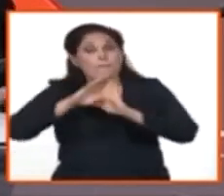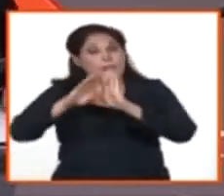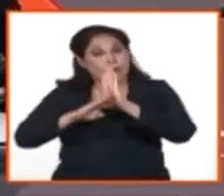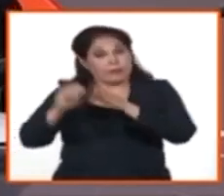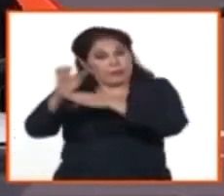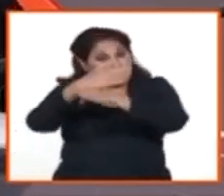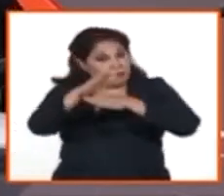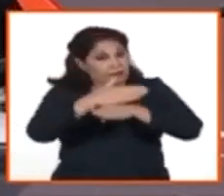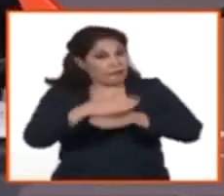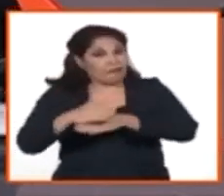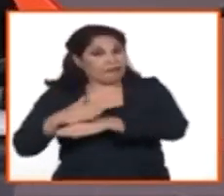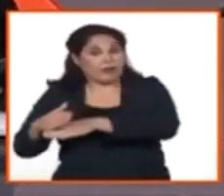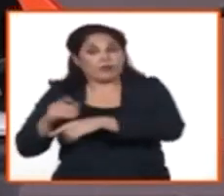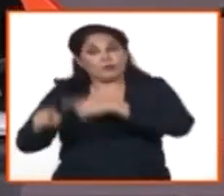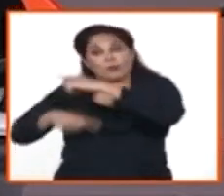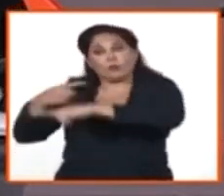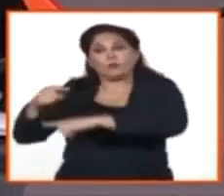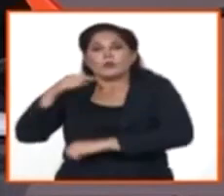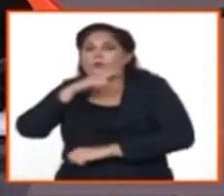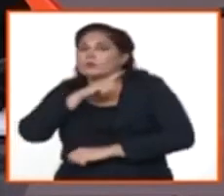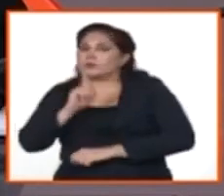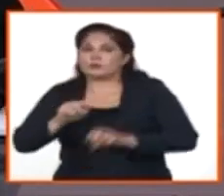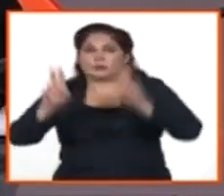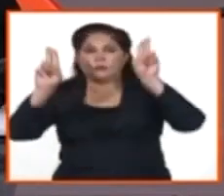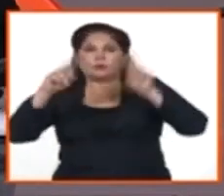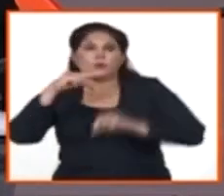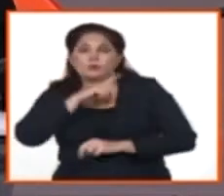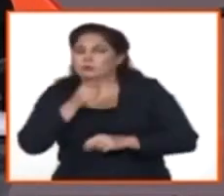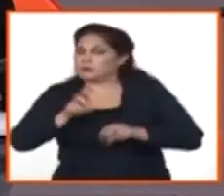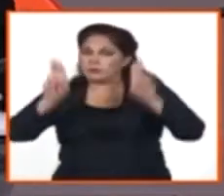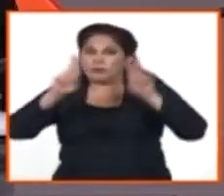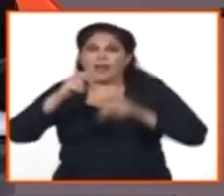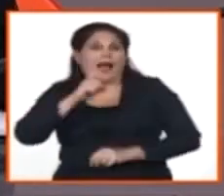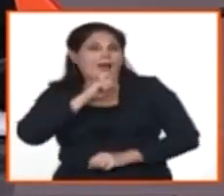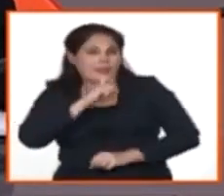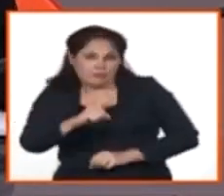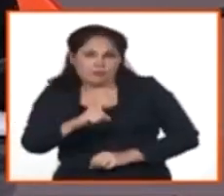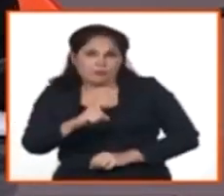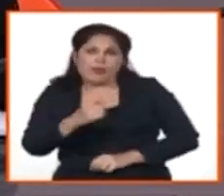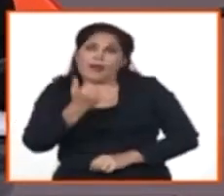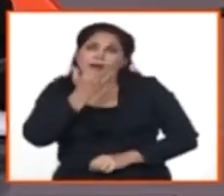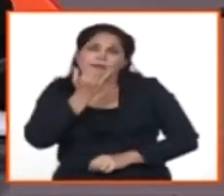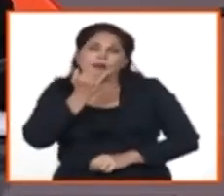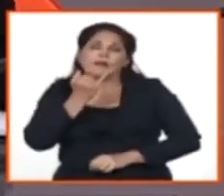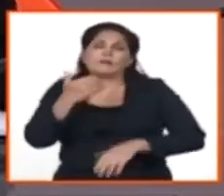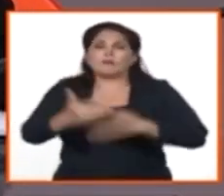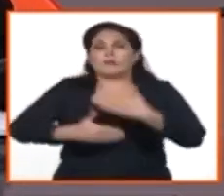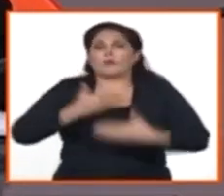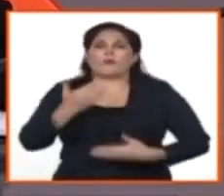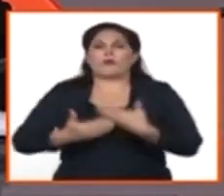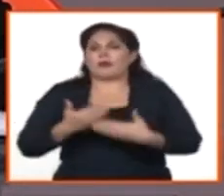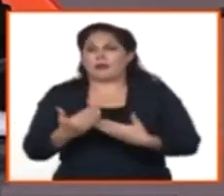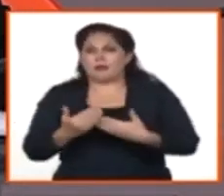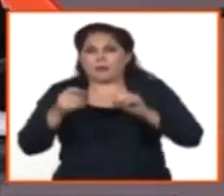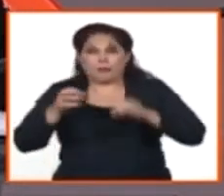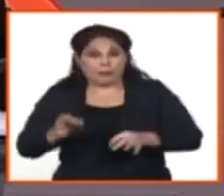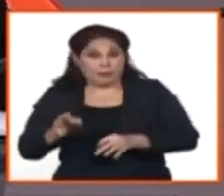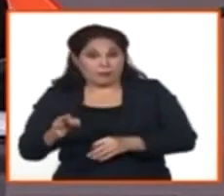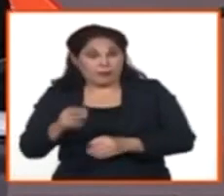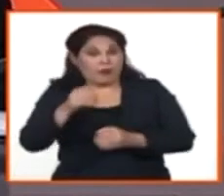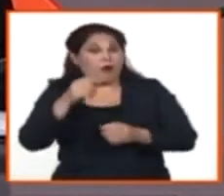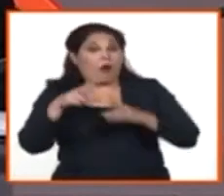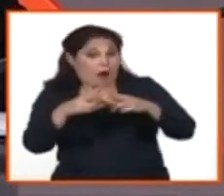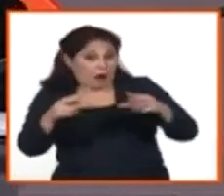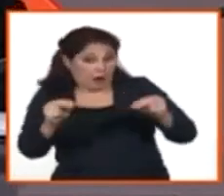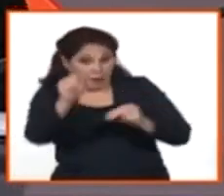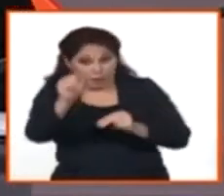el gobierno de Japón contra Rusia, y eso pues afecta, entre otras cosas, la concesión, la obligatoriedad ahora de los ciudadanos japoneses